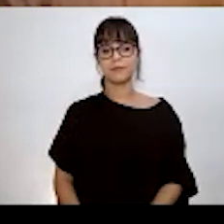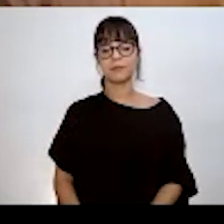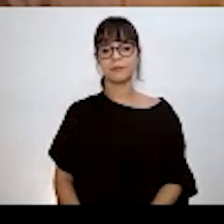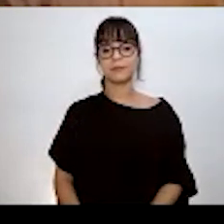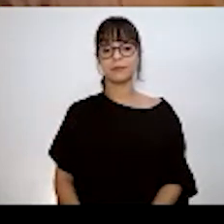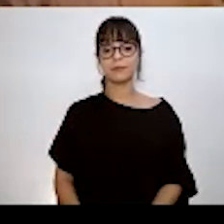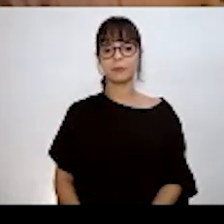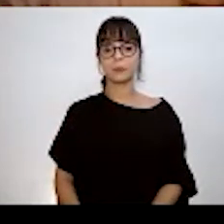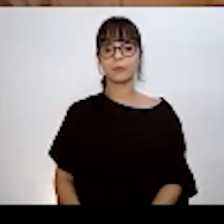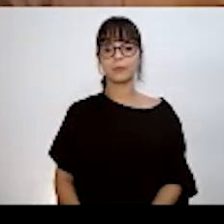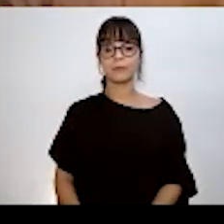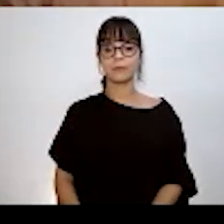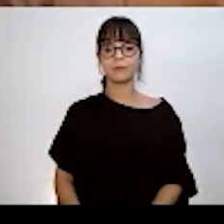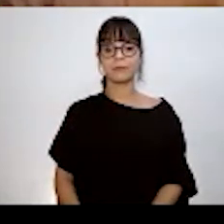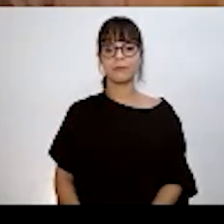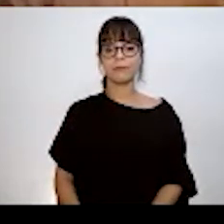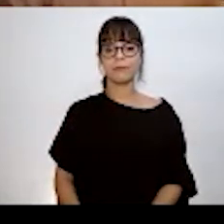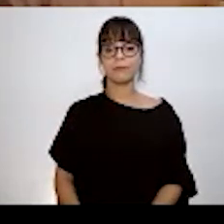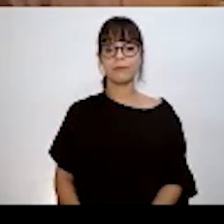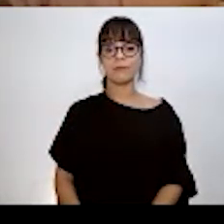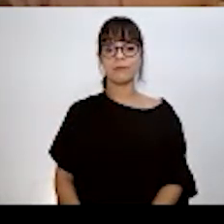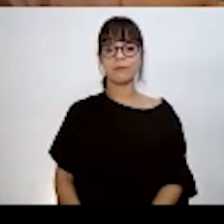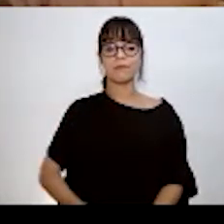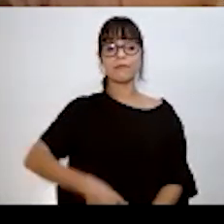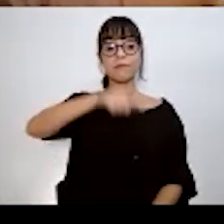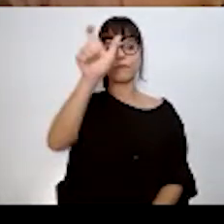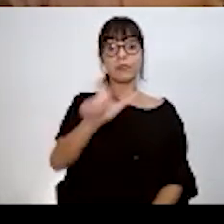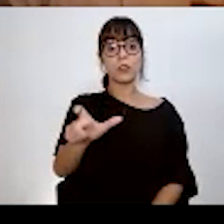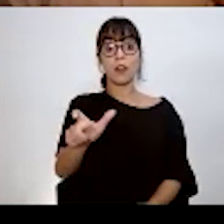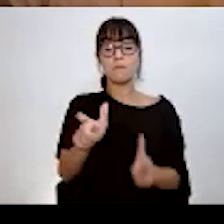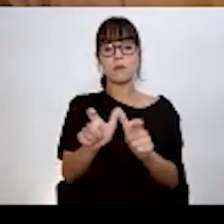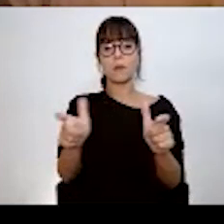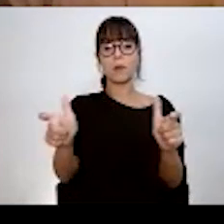tiempo el proceso de crecimiento, la tasa de crecimiento es muy elevada